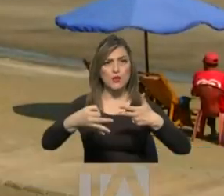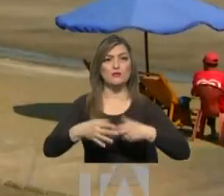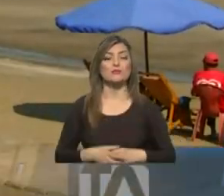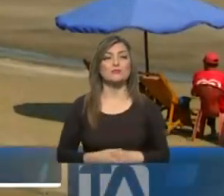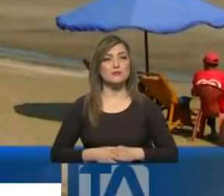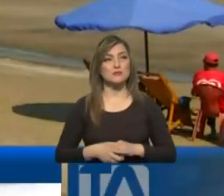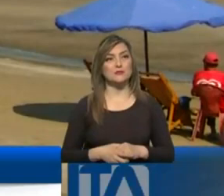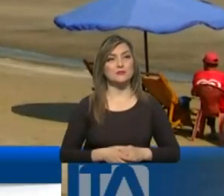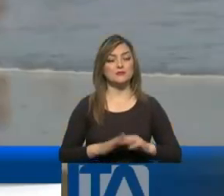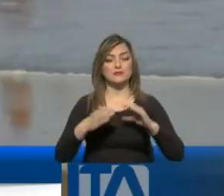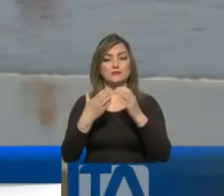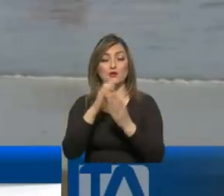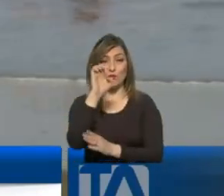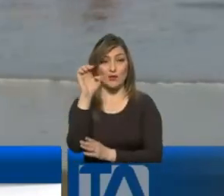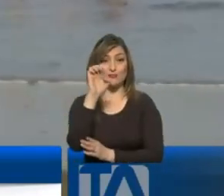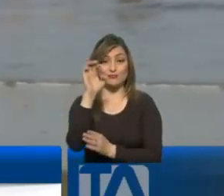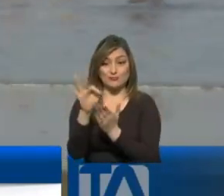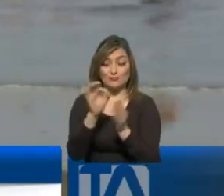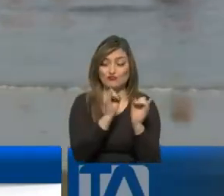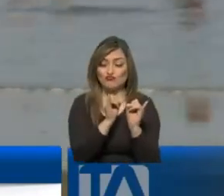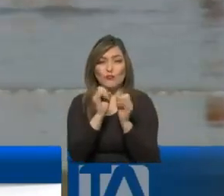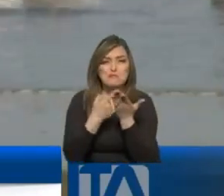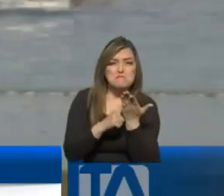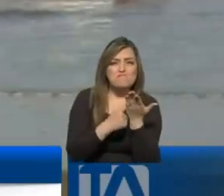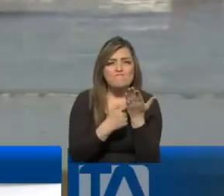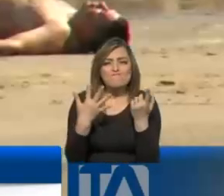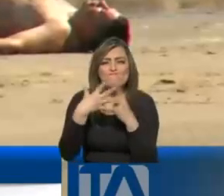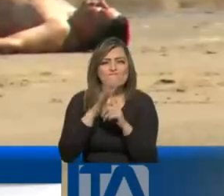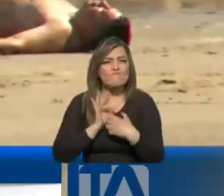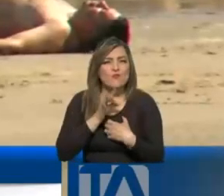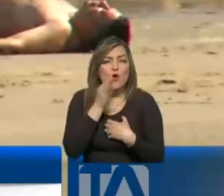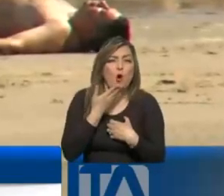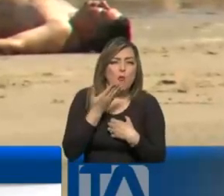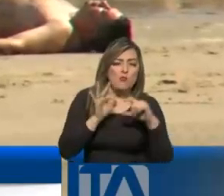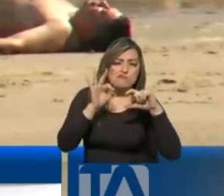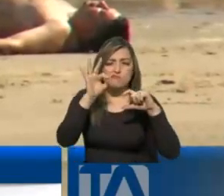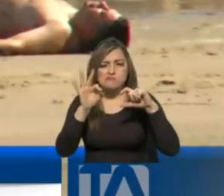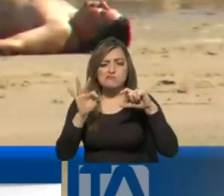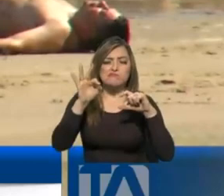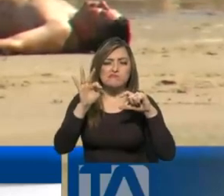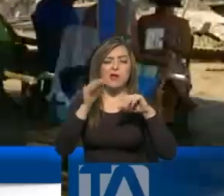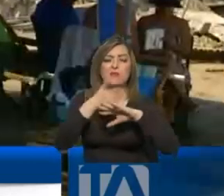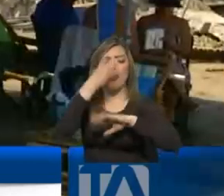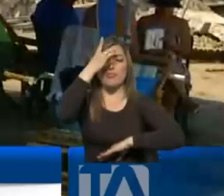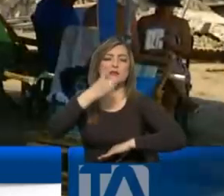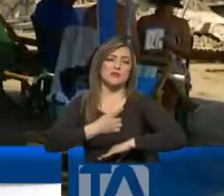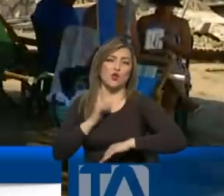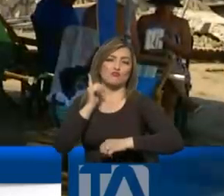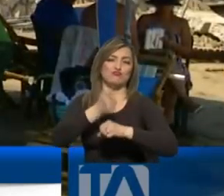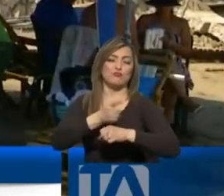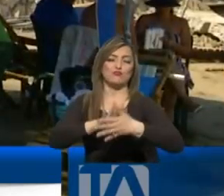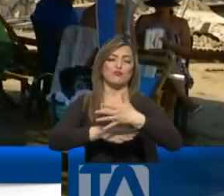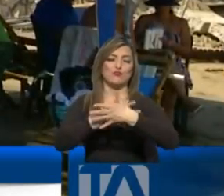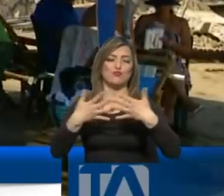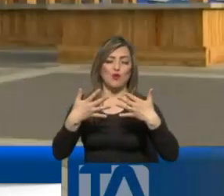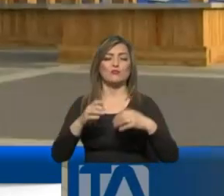operaciones de emergencia de cada cantón esta semana han analizado la situación epidemiológica local previo a emitir las nuevas regulaciones que desde las 0 horas